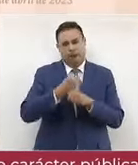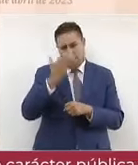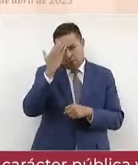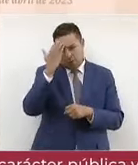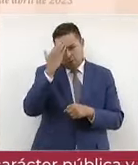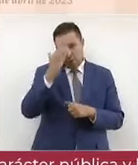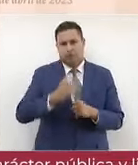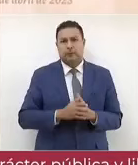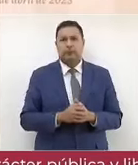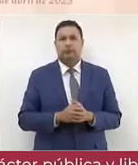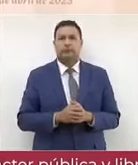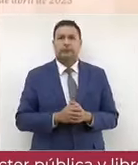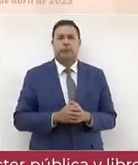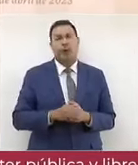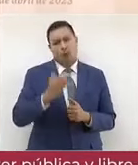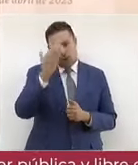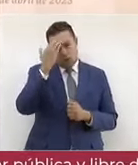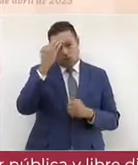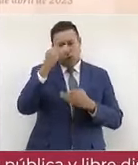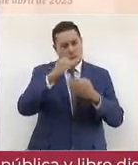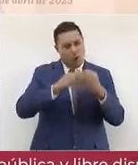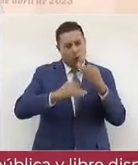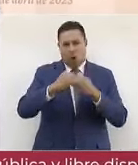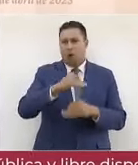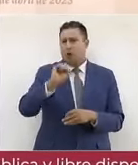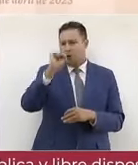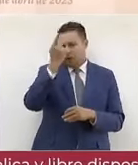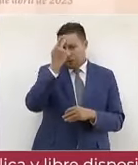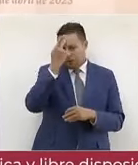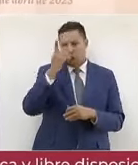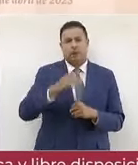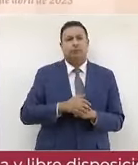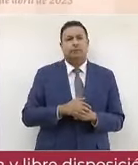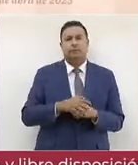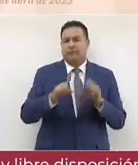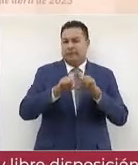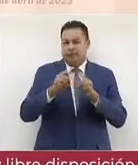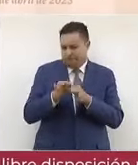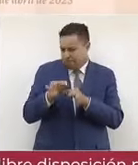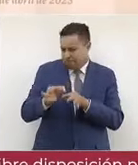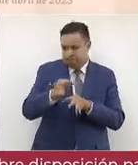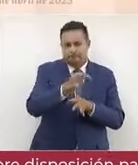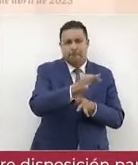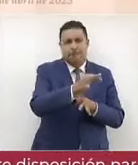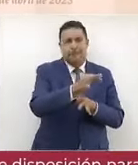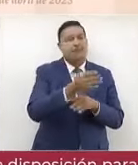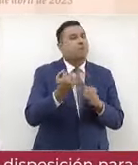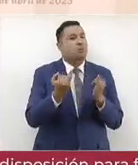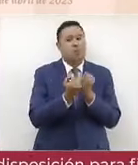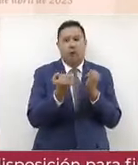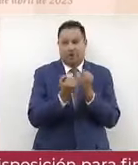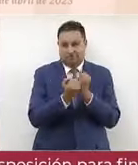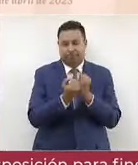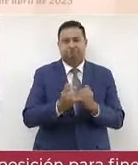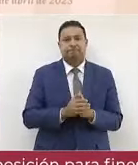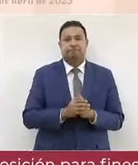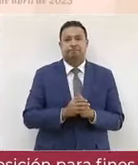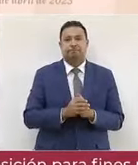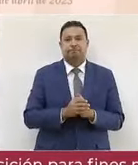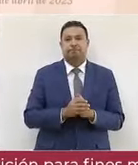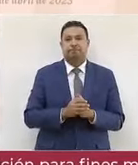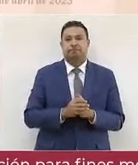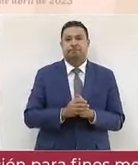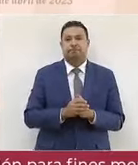Conozco todos los municipios de San Luis Potosí, como tengo la dicha de conocer todos